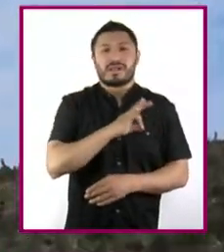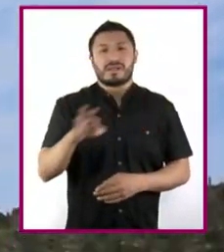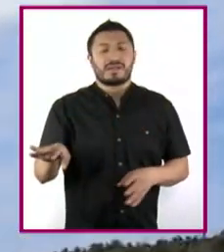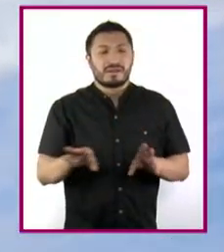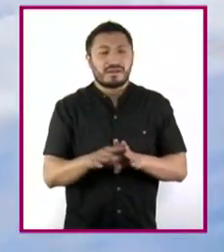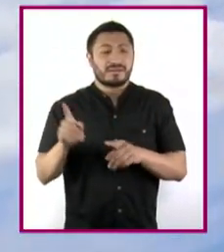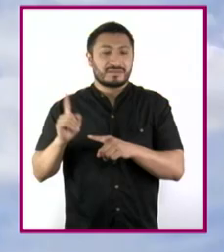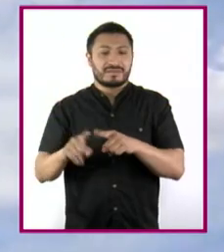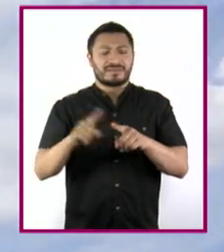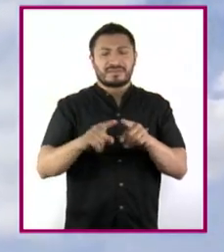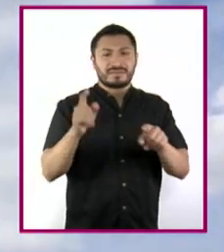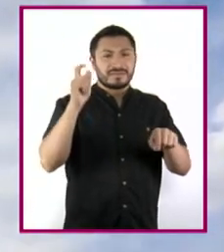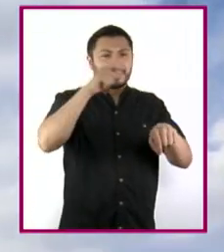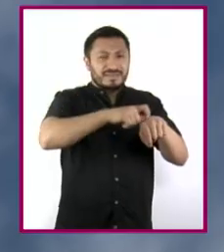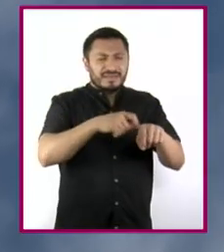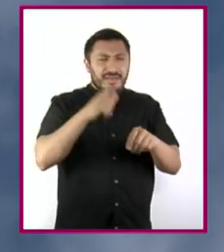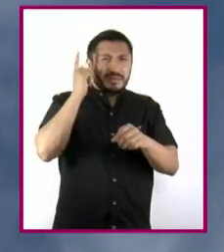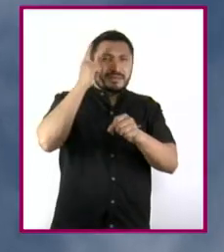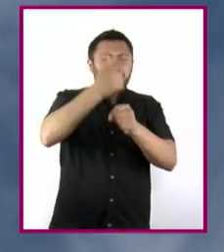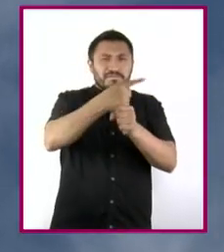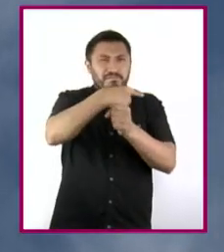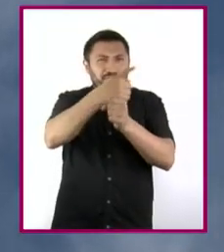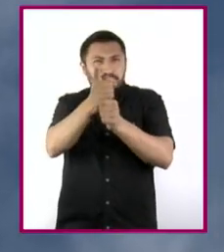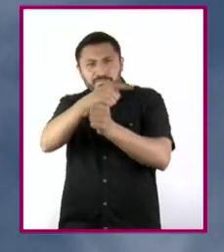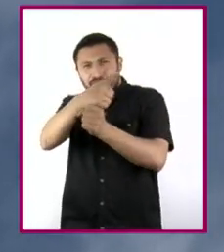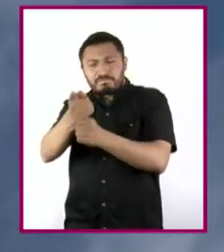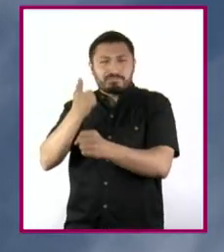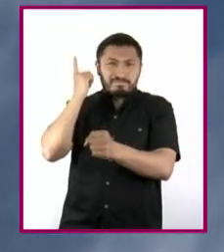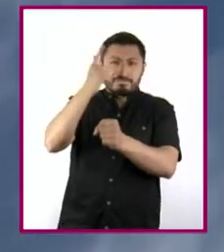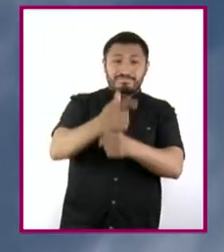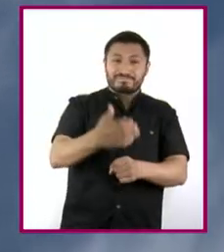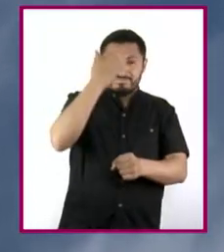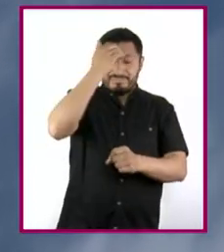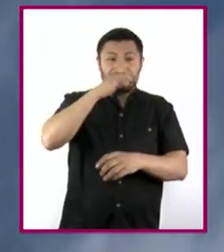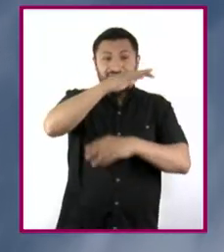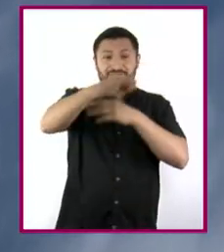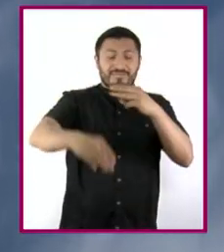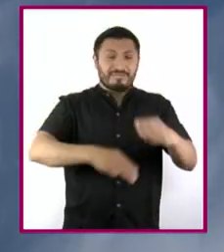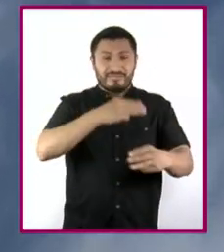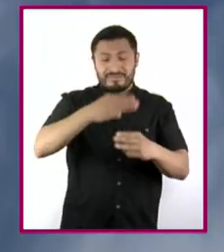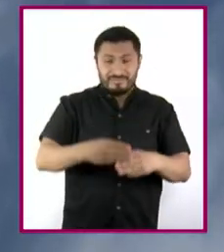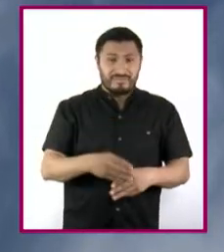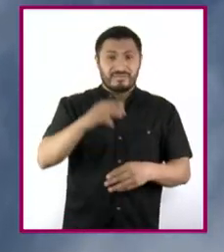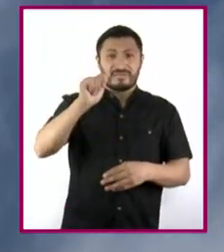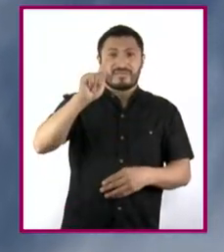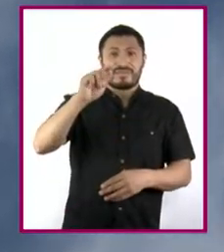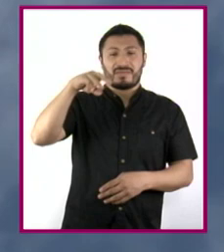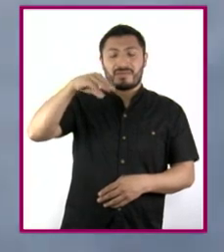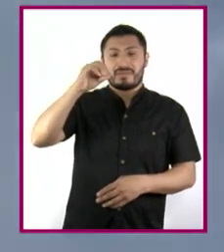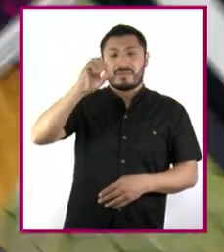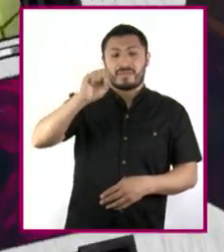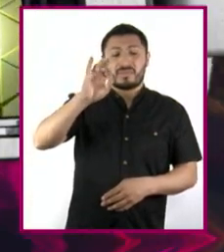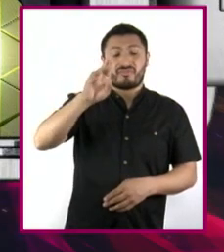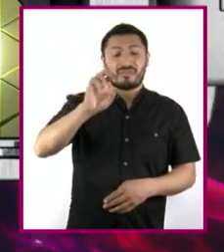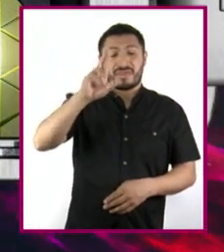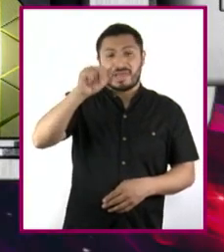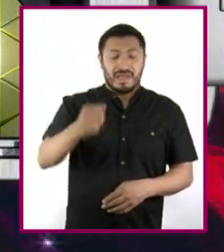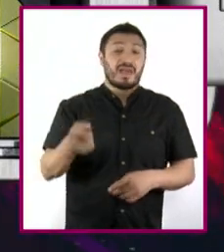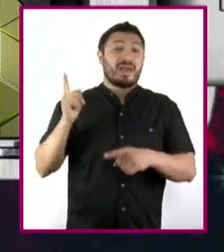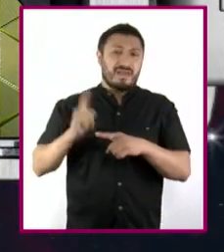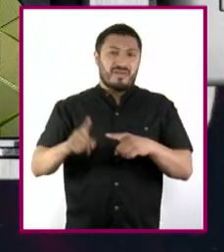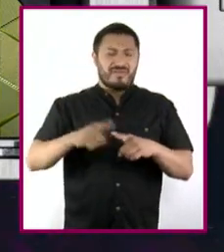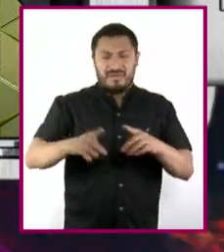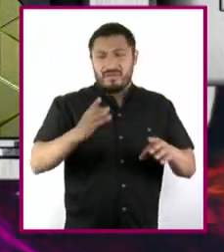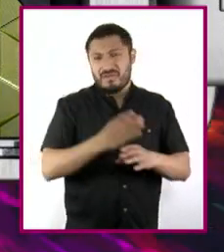diferentes sensores que les permite conocer parámetros atmosféricos, diferentes comportamientos al momento que